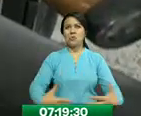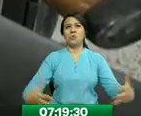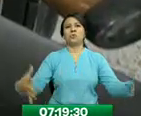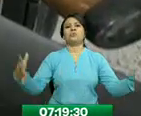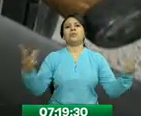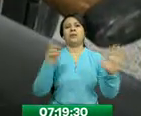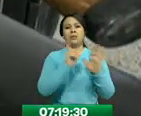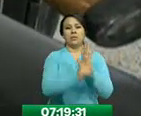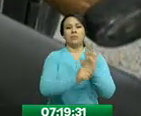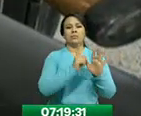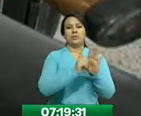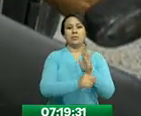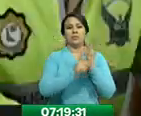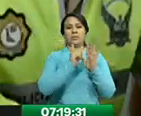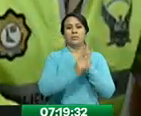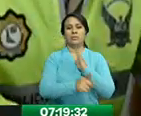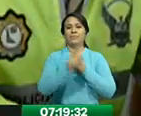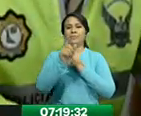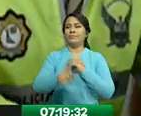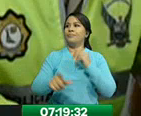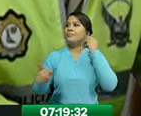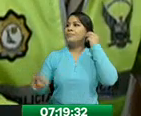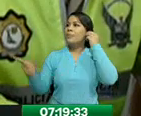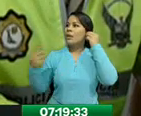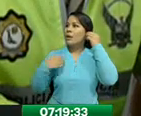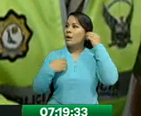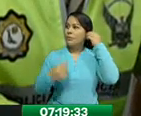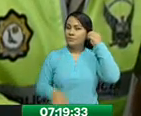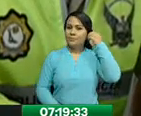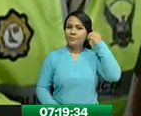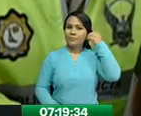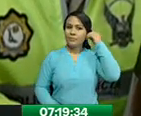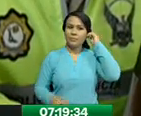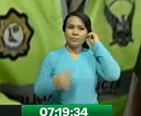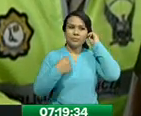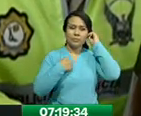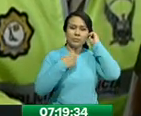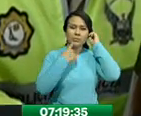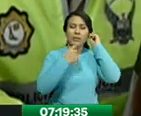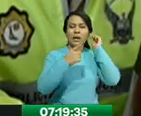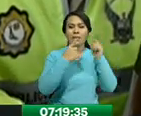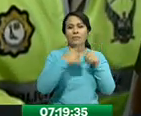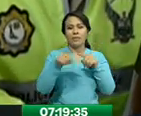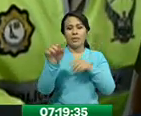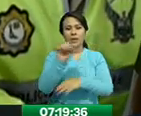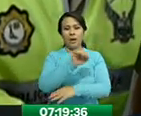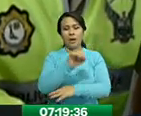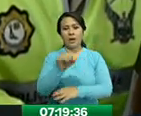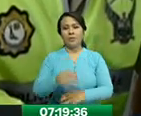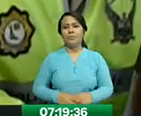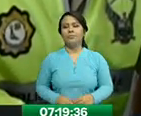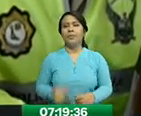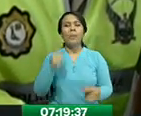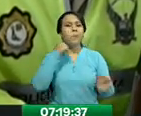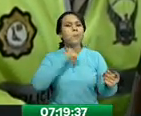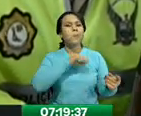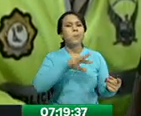las denuncias ciudadanas. Posiblemente asaltos a vehículos y